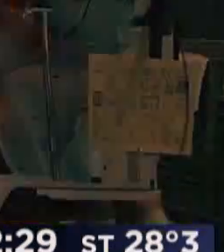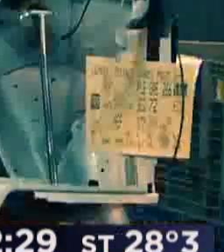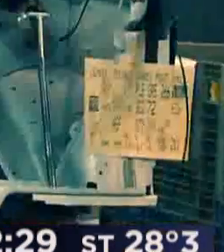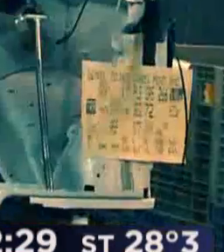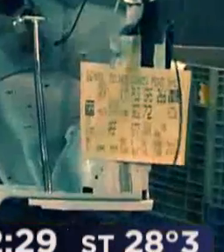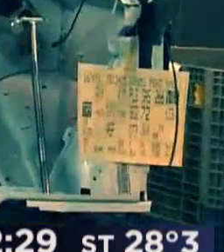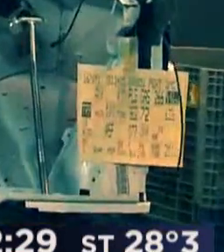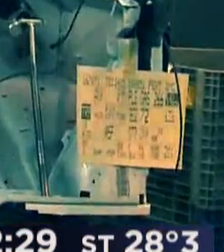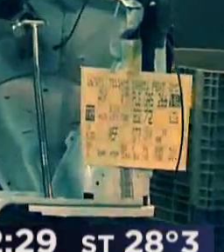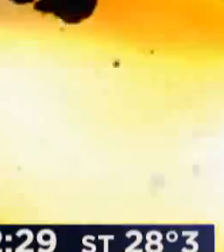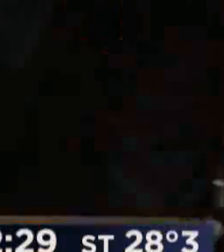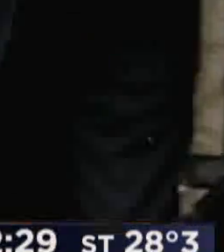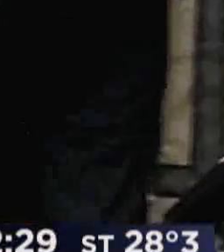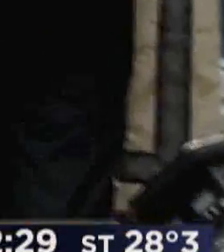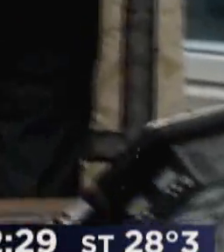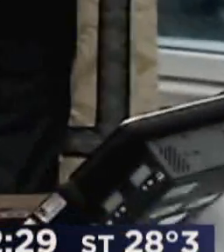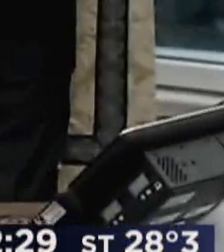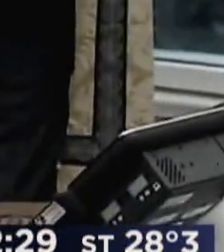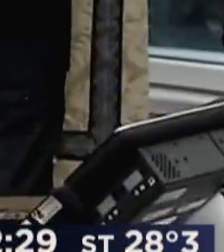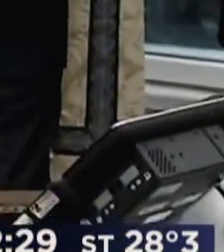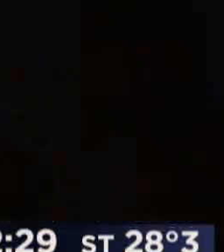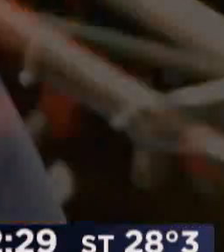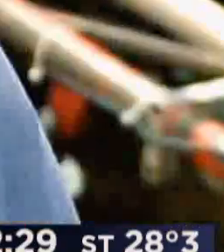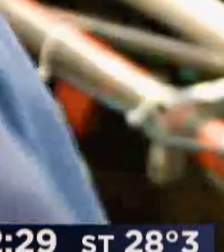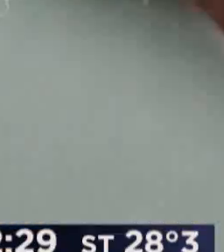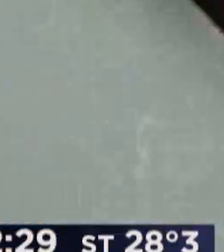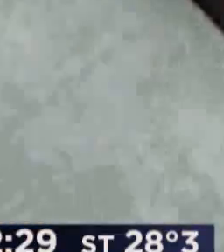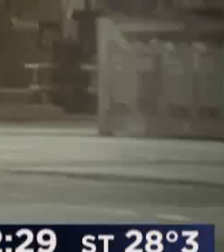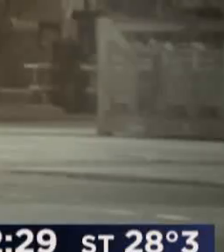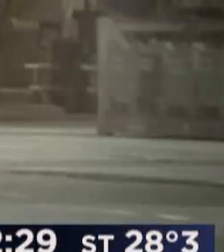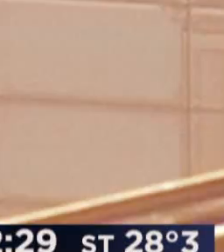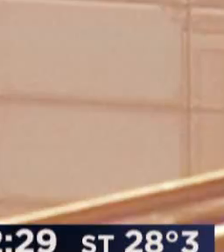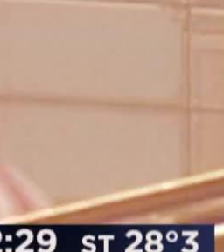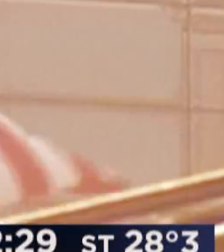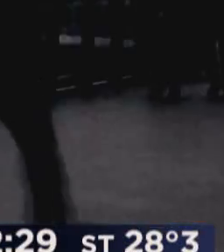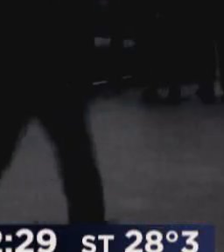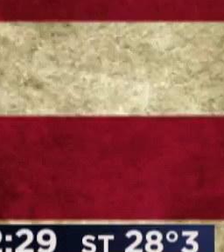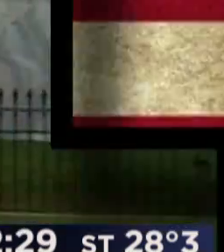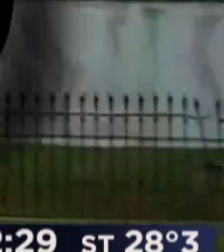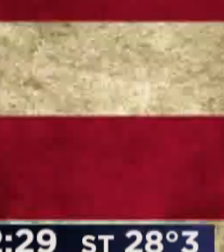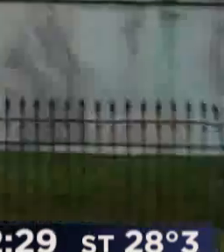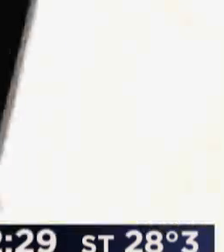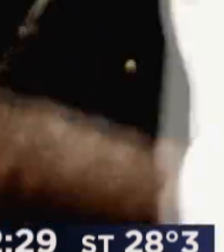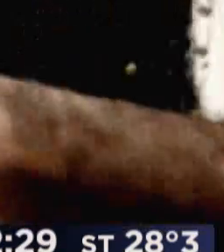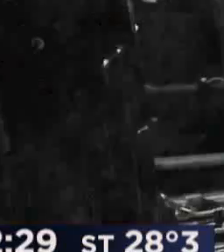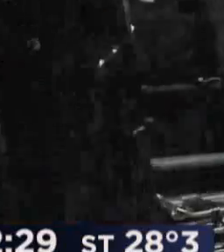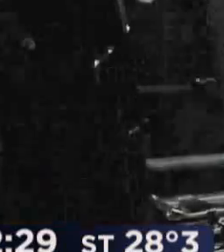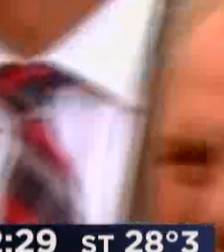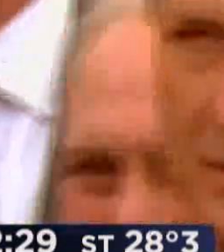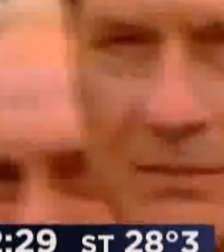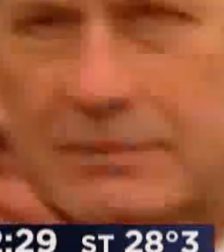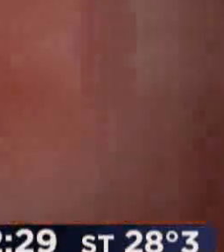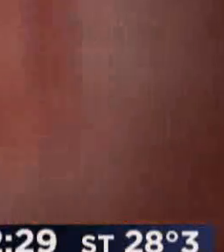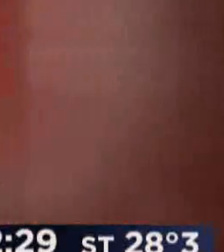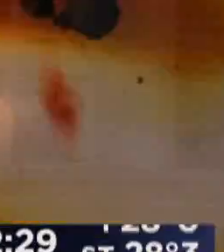Great thing for the American worker, what we just did. You know, we're sending our jobs to Mexico. China's taking